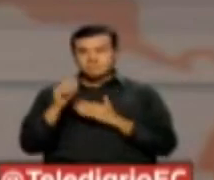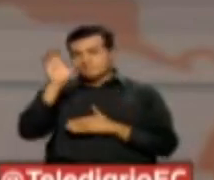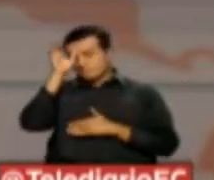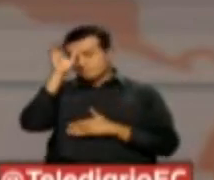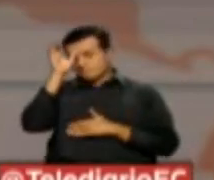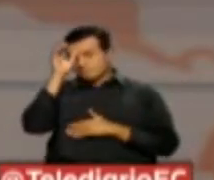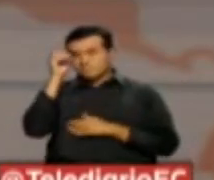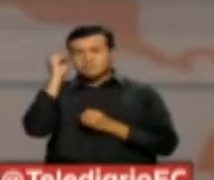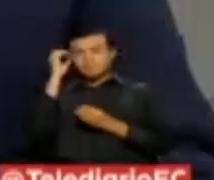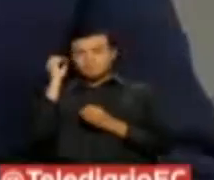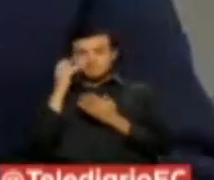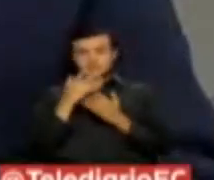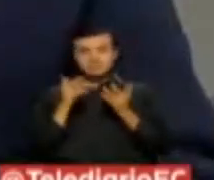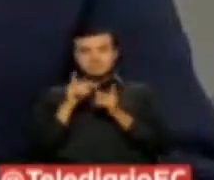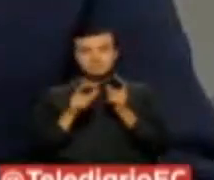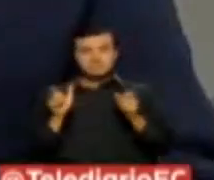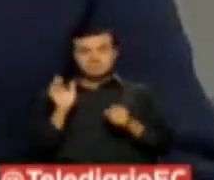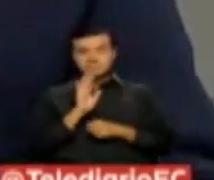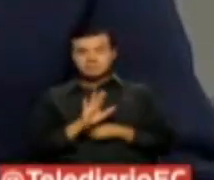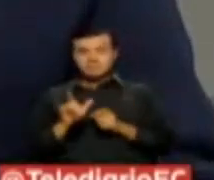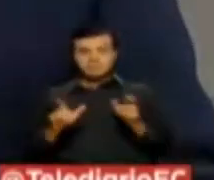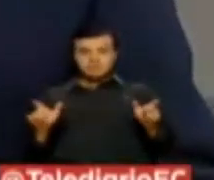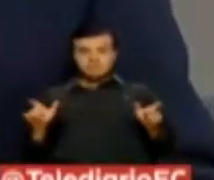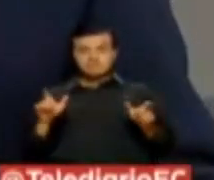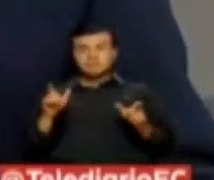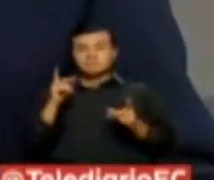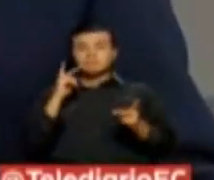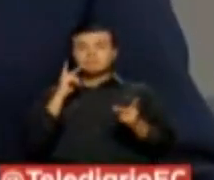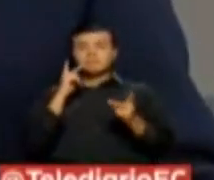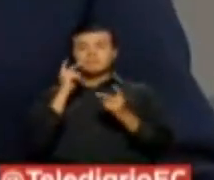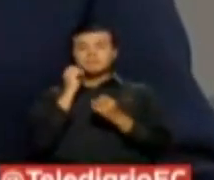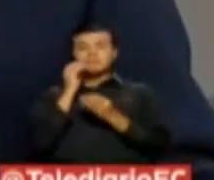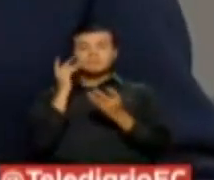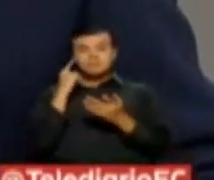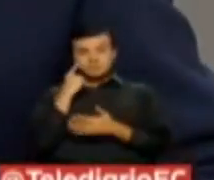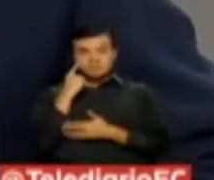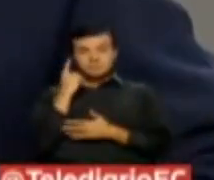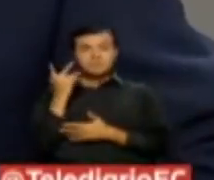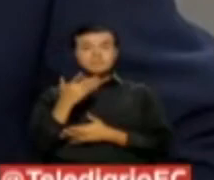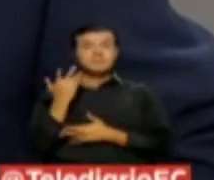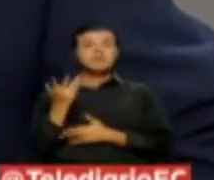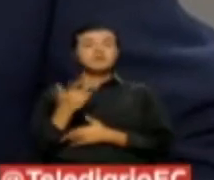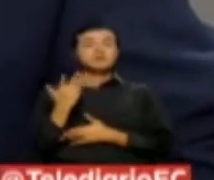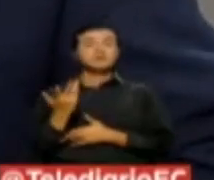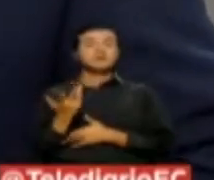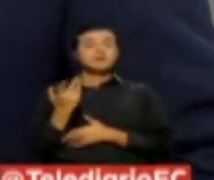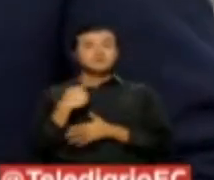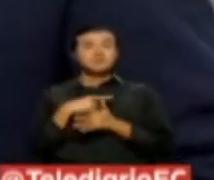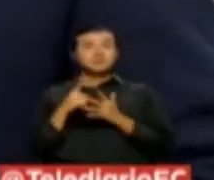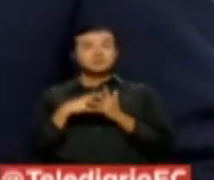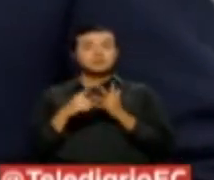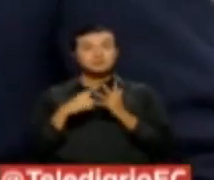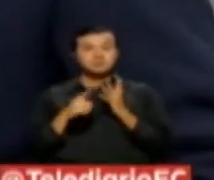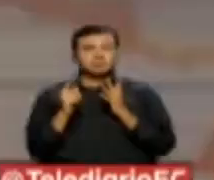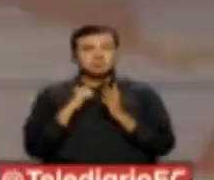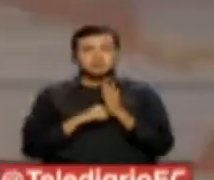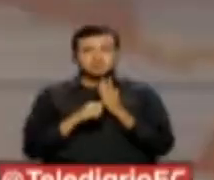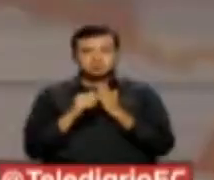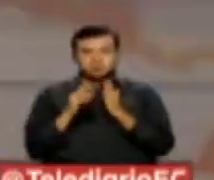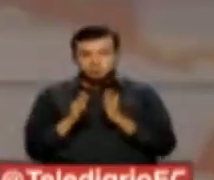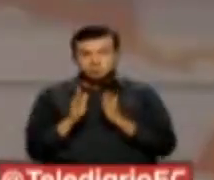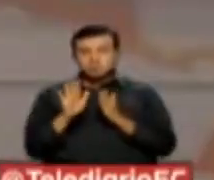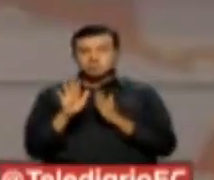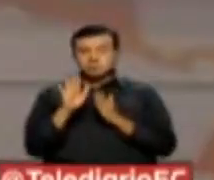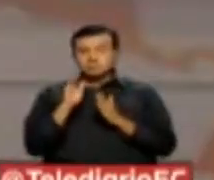cultura la información para nuestra audiencia y nuestros televidentes puede ser encontrada en el magisterio si en la